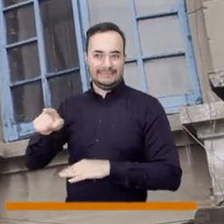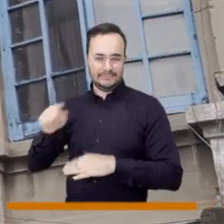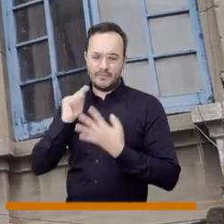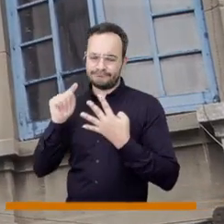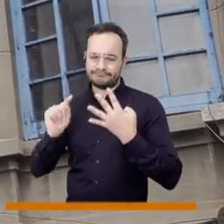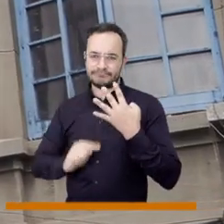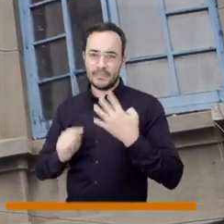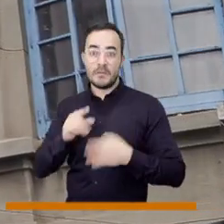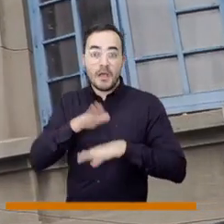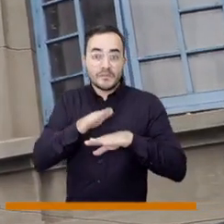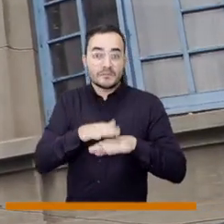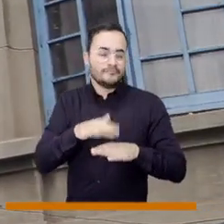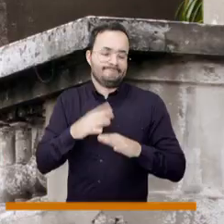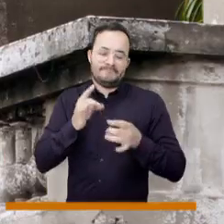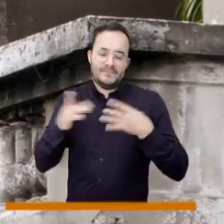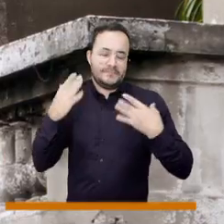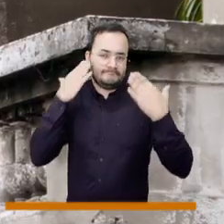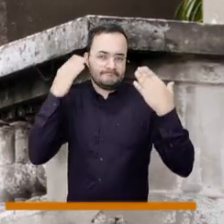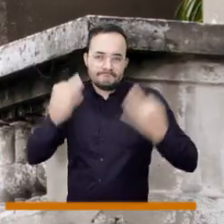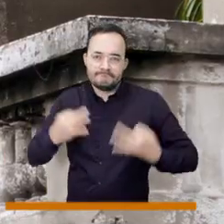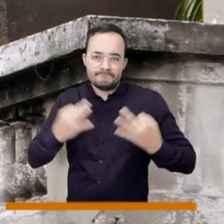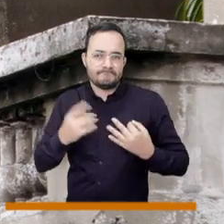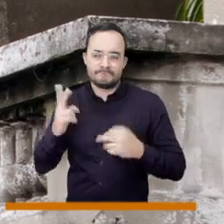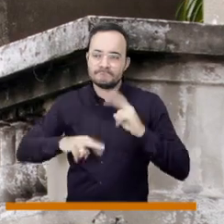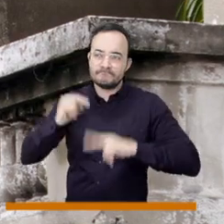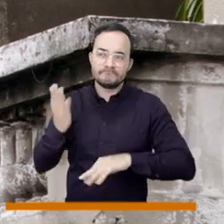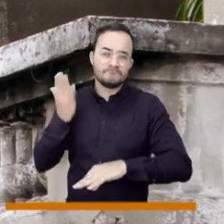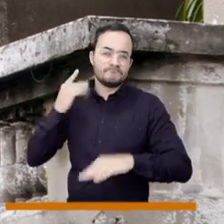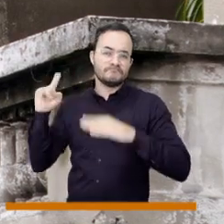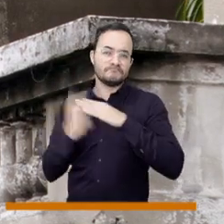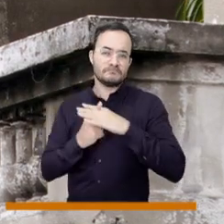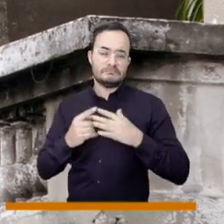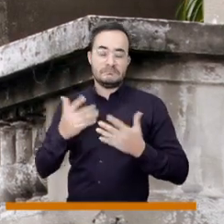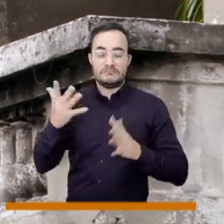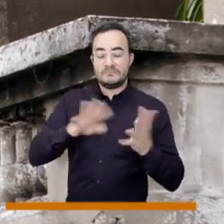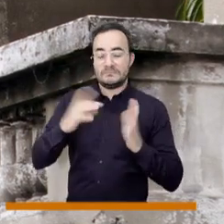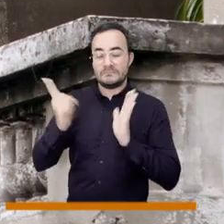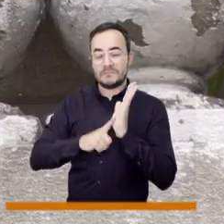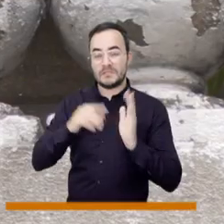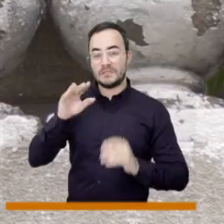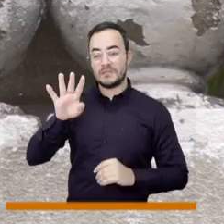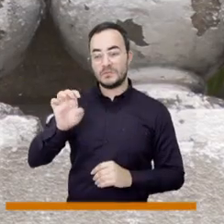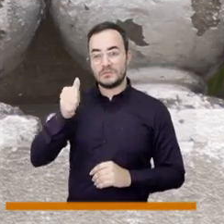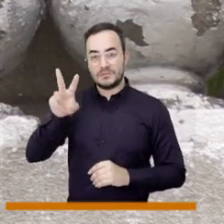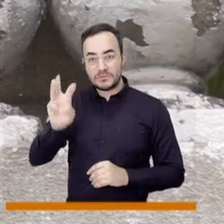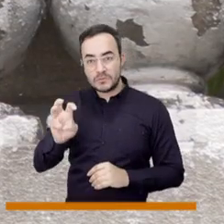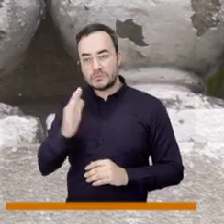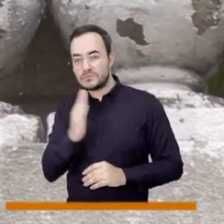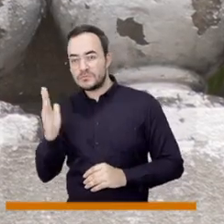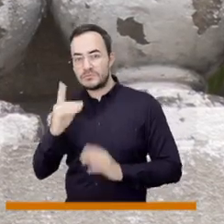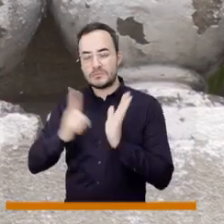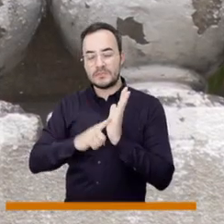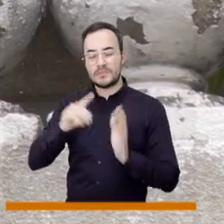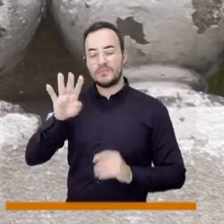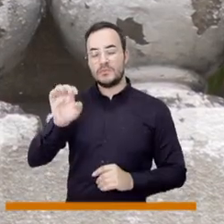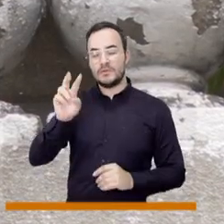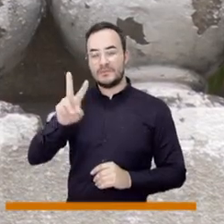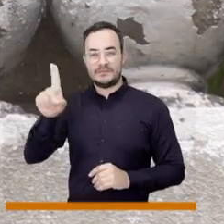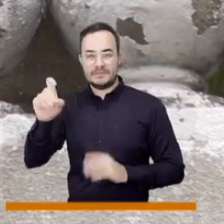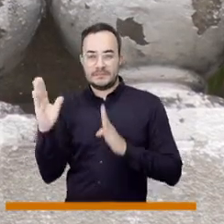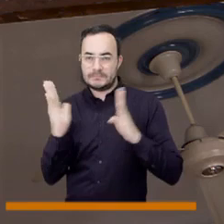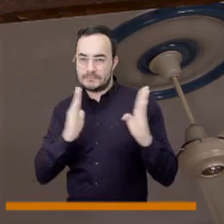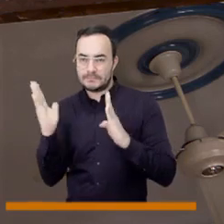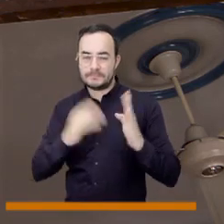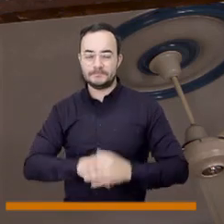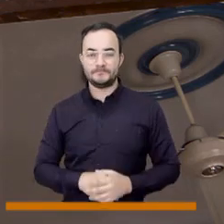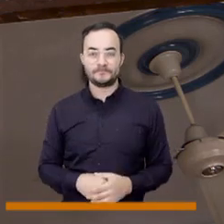fechadas se construyó entre el 18 y el 26 aproximadamente 1918 y 1926 en